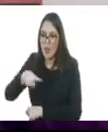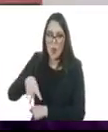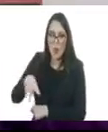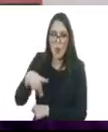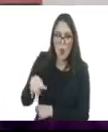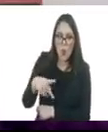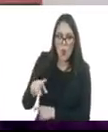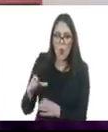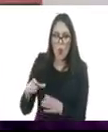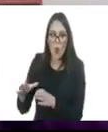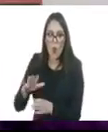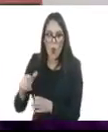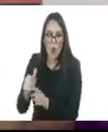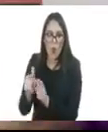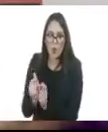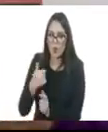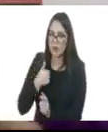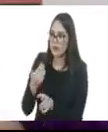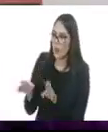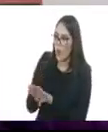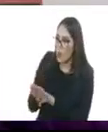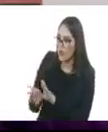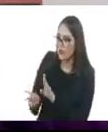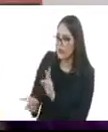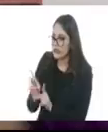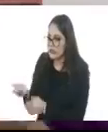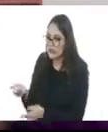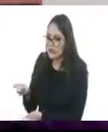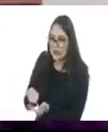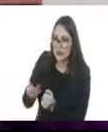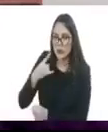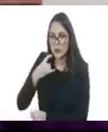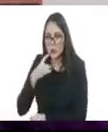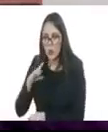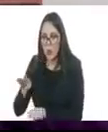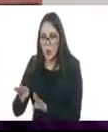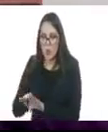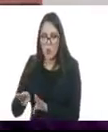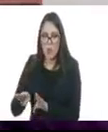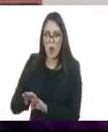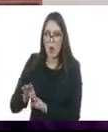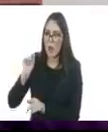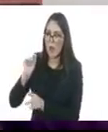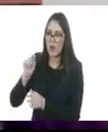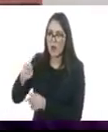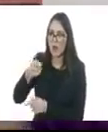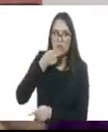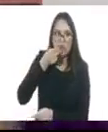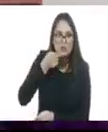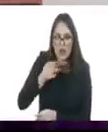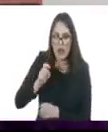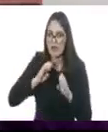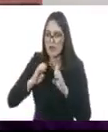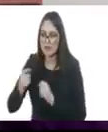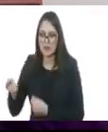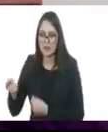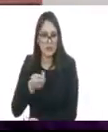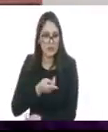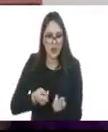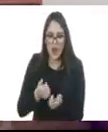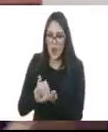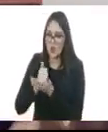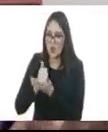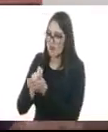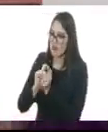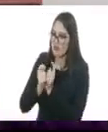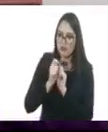frente, pues fuéramos haciendo la traducción de las entrevistas, ¿no? De cómo íbamos platicando en